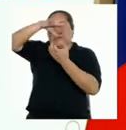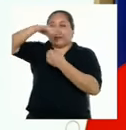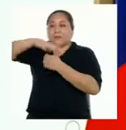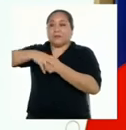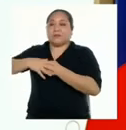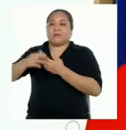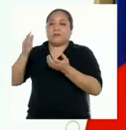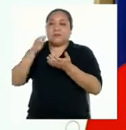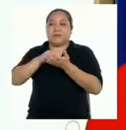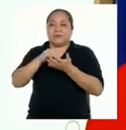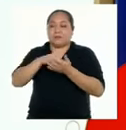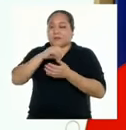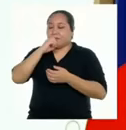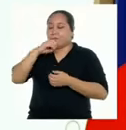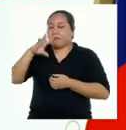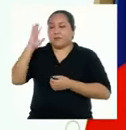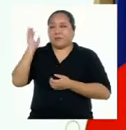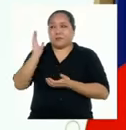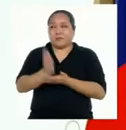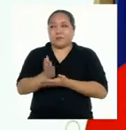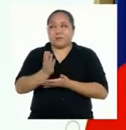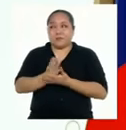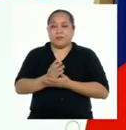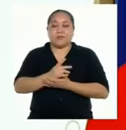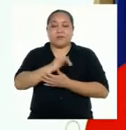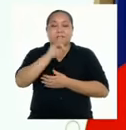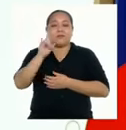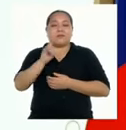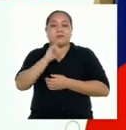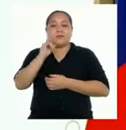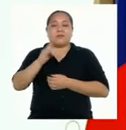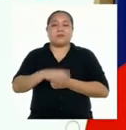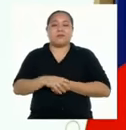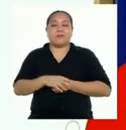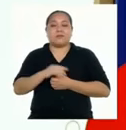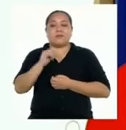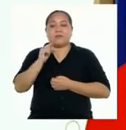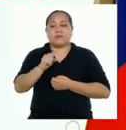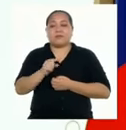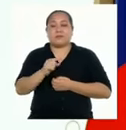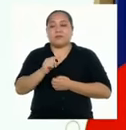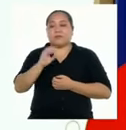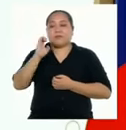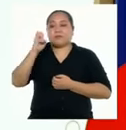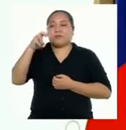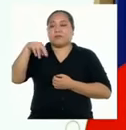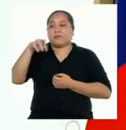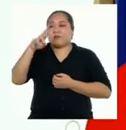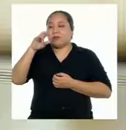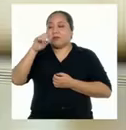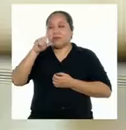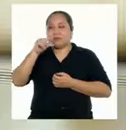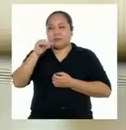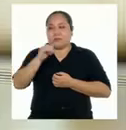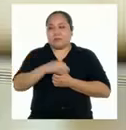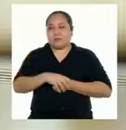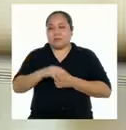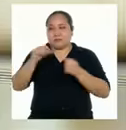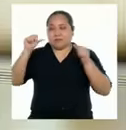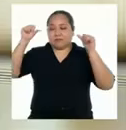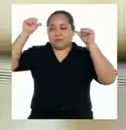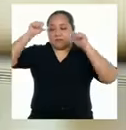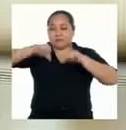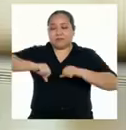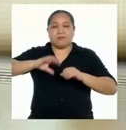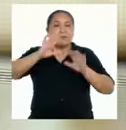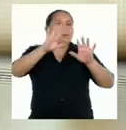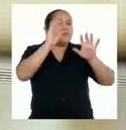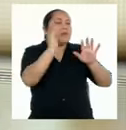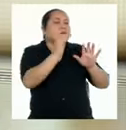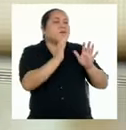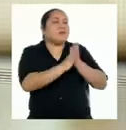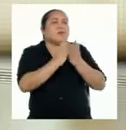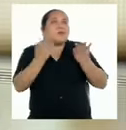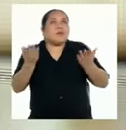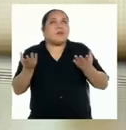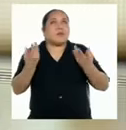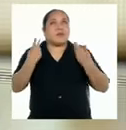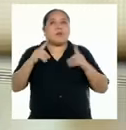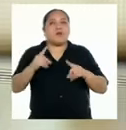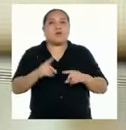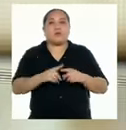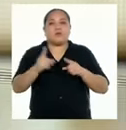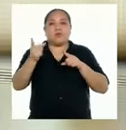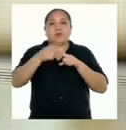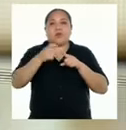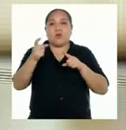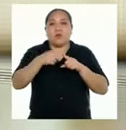tu sentencia, Tocino. Consumir energía cuando no se necesita es un crimen. Pero su señoría, entonces cuando tomo